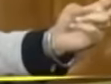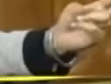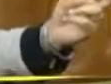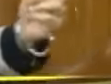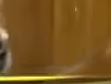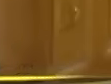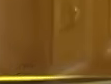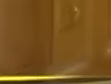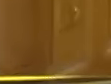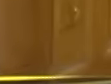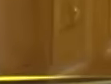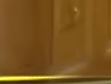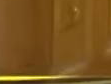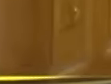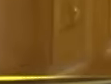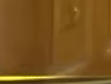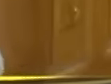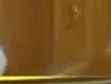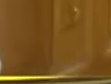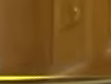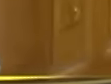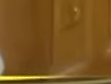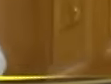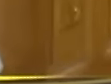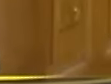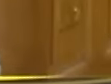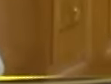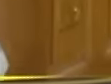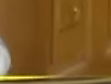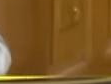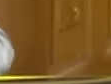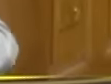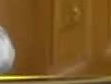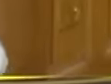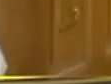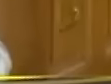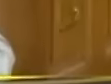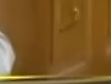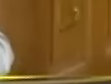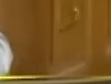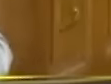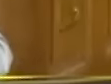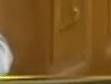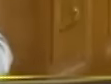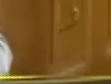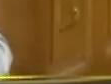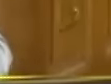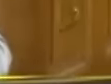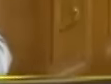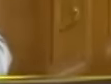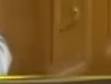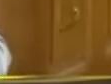a situaciones extremas y después recuperar la musculatura, la fortaleza.